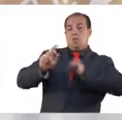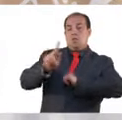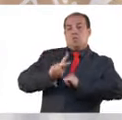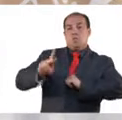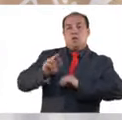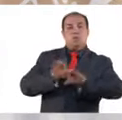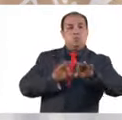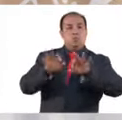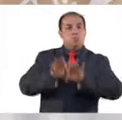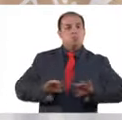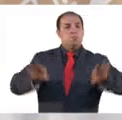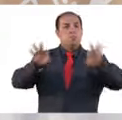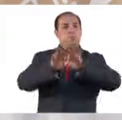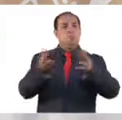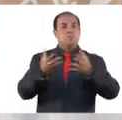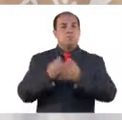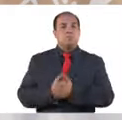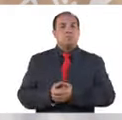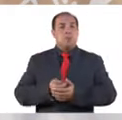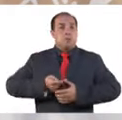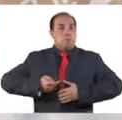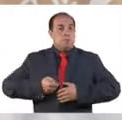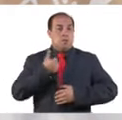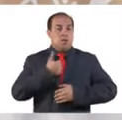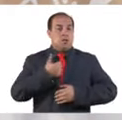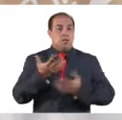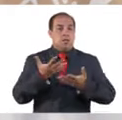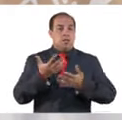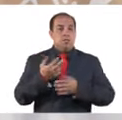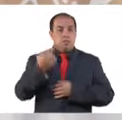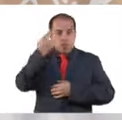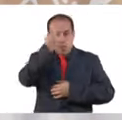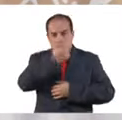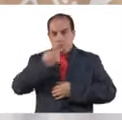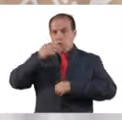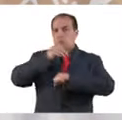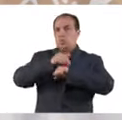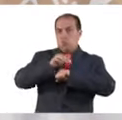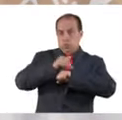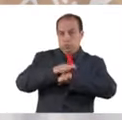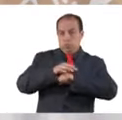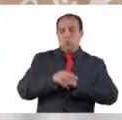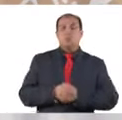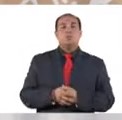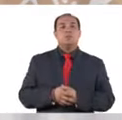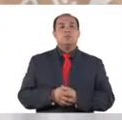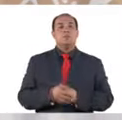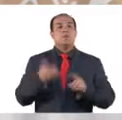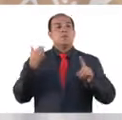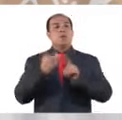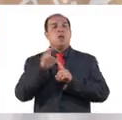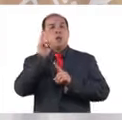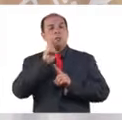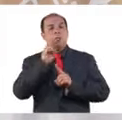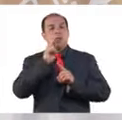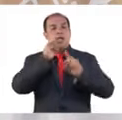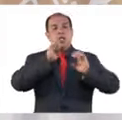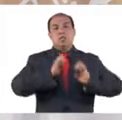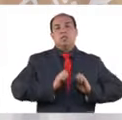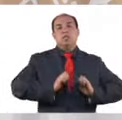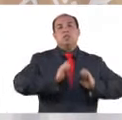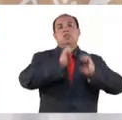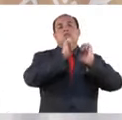que entramos se hicieron, se llaman análisis numéricos para ver las condiciones de la